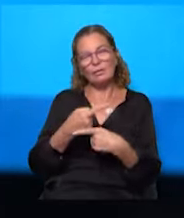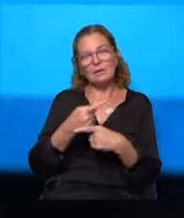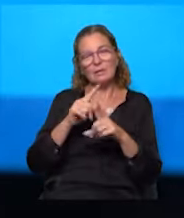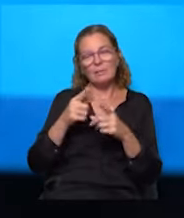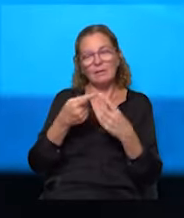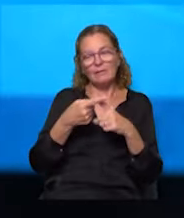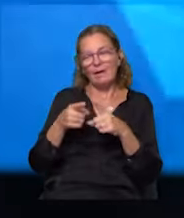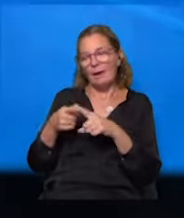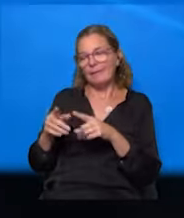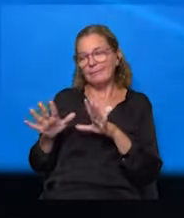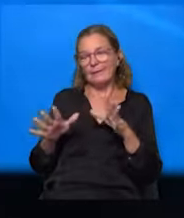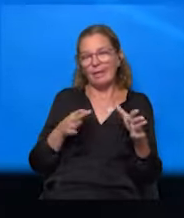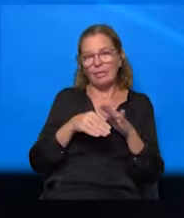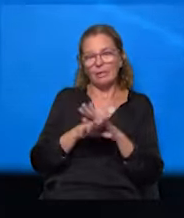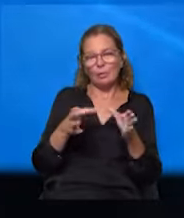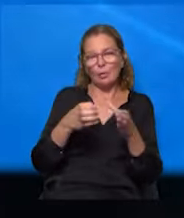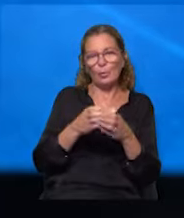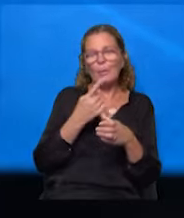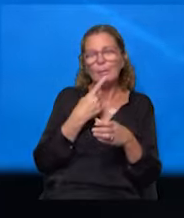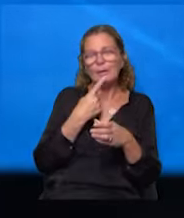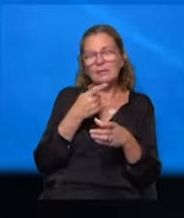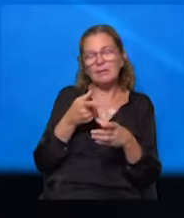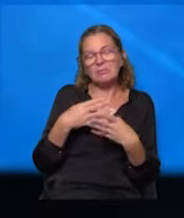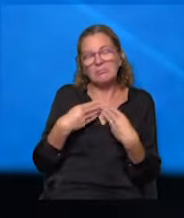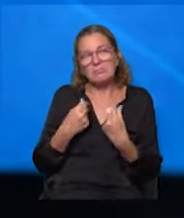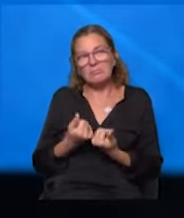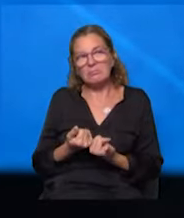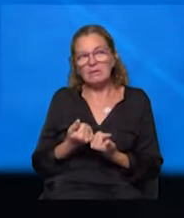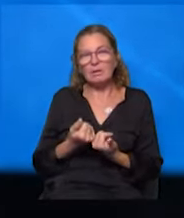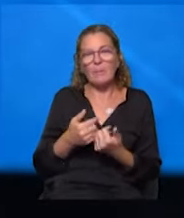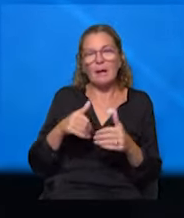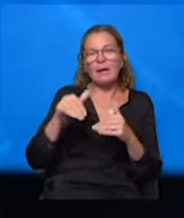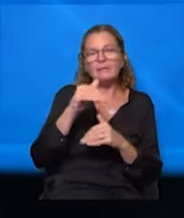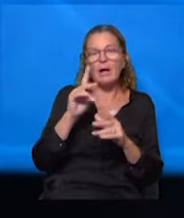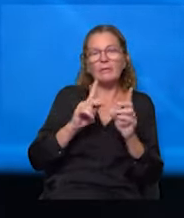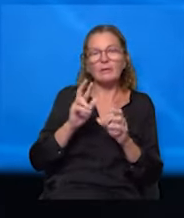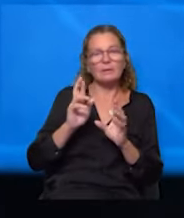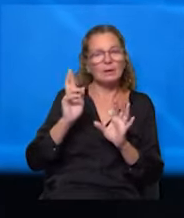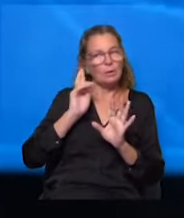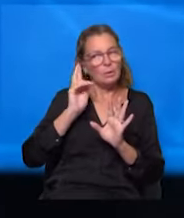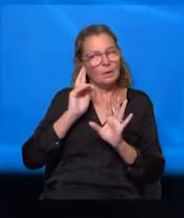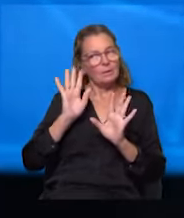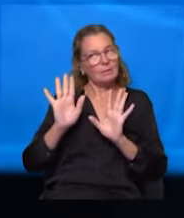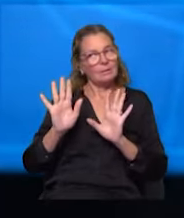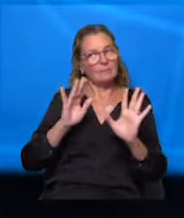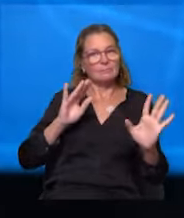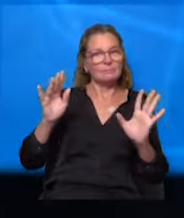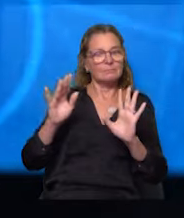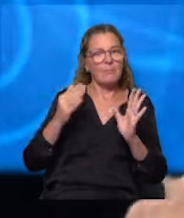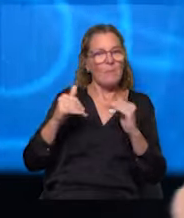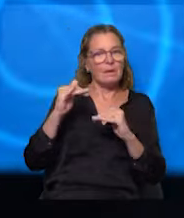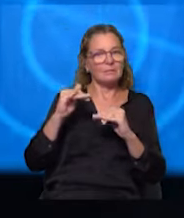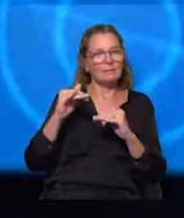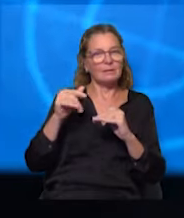matices y los perfiles dentro de cada partido en ese sentido más allá de que a veces puede haber un ruidito más fuerte del que se debe